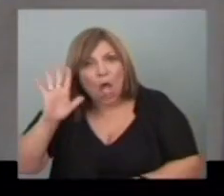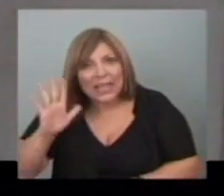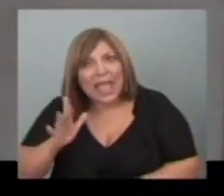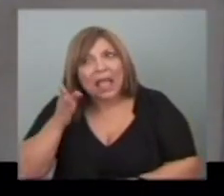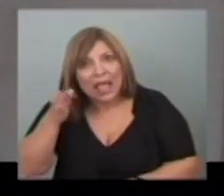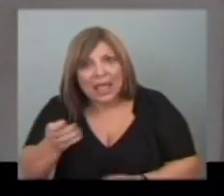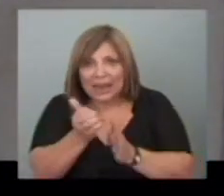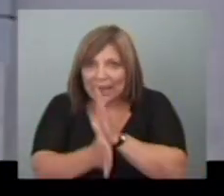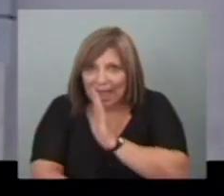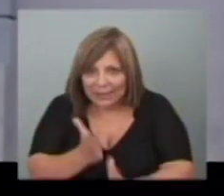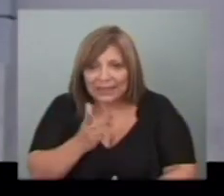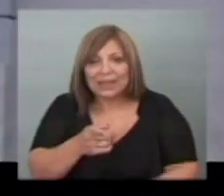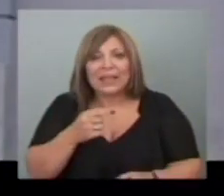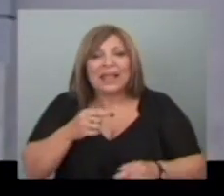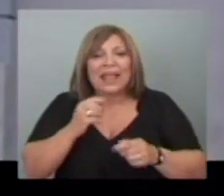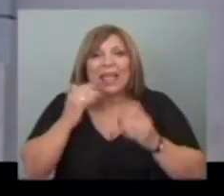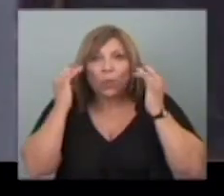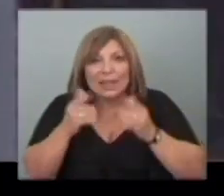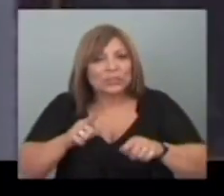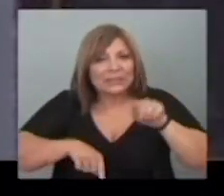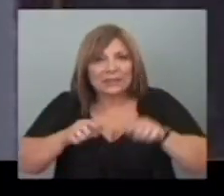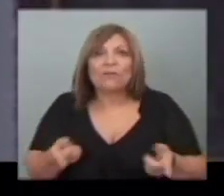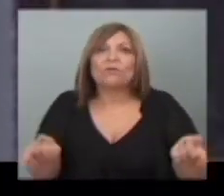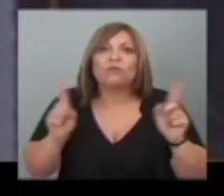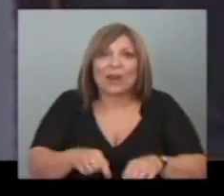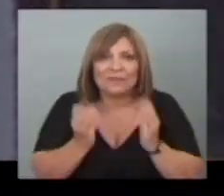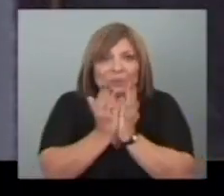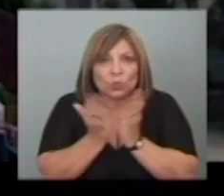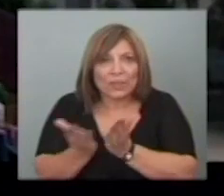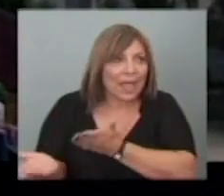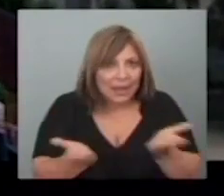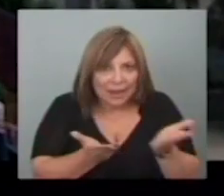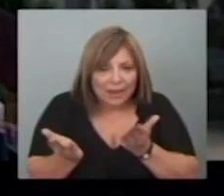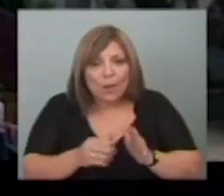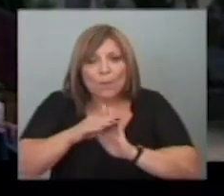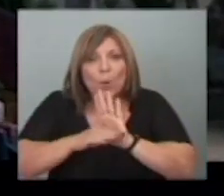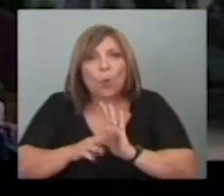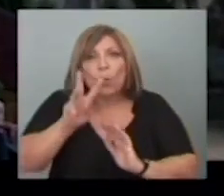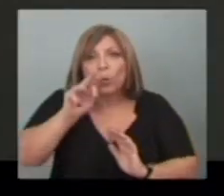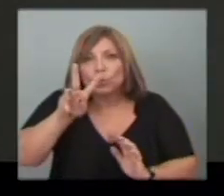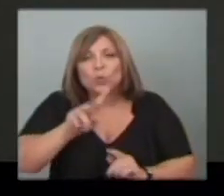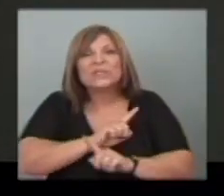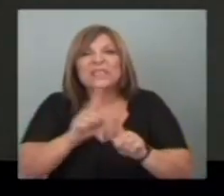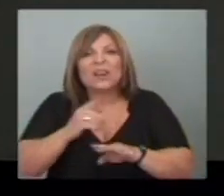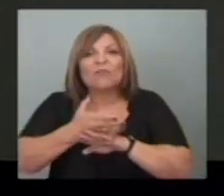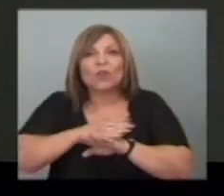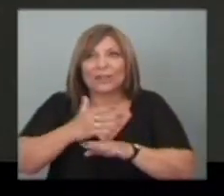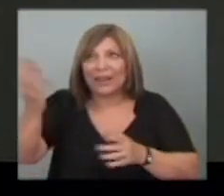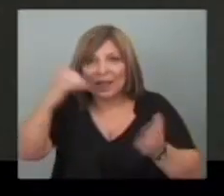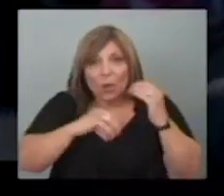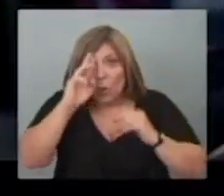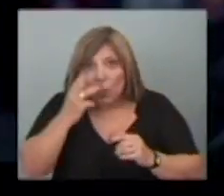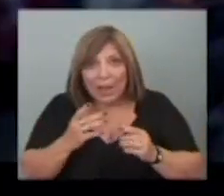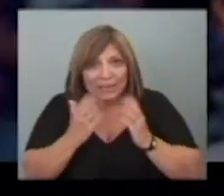En la educación se agilizan los trámites para retomar la enseñanza formal. A través del programa UTU Sin Fronteras, los uruguayos